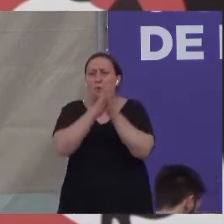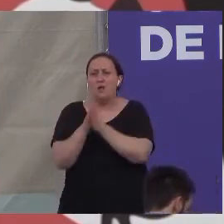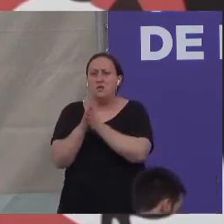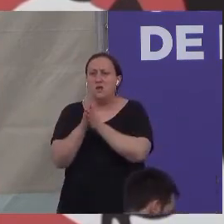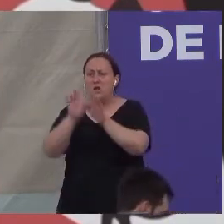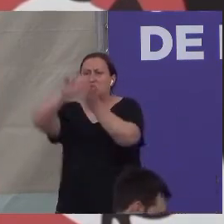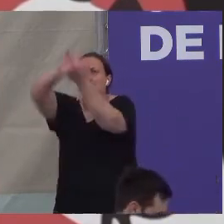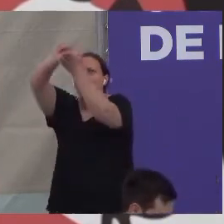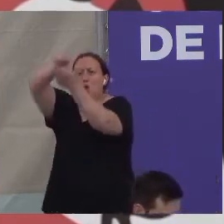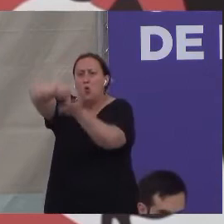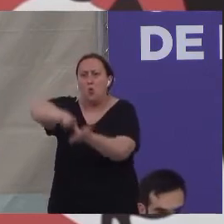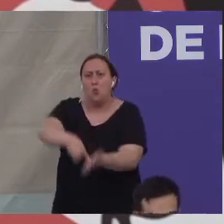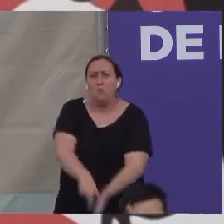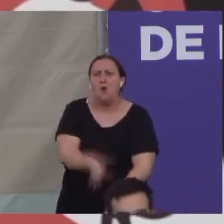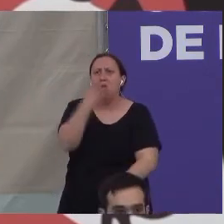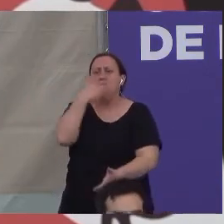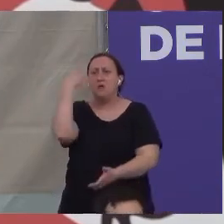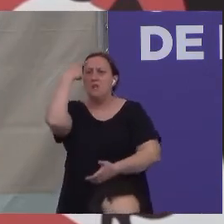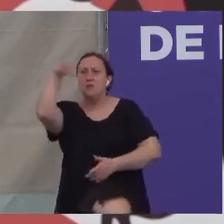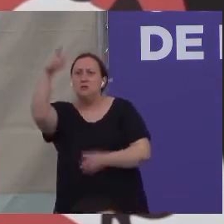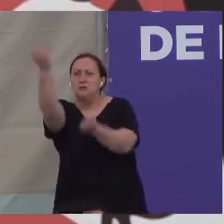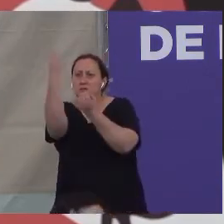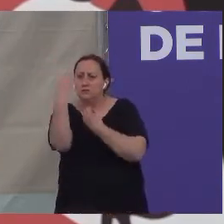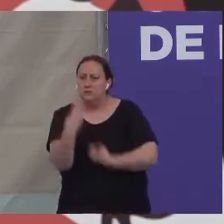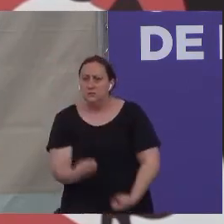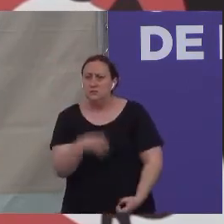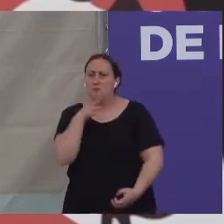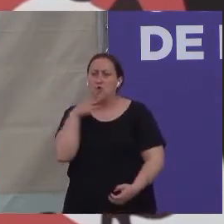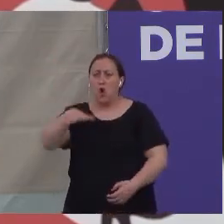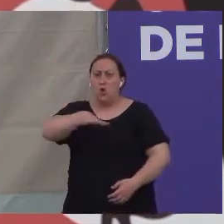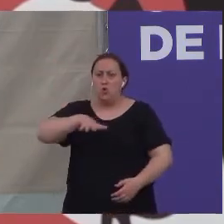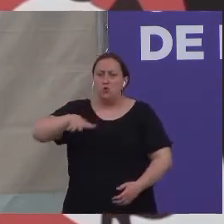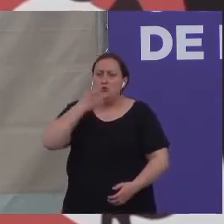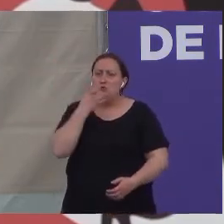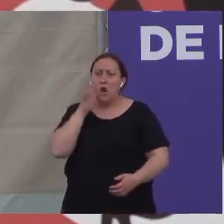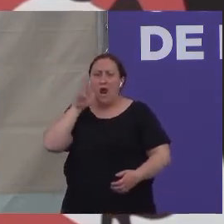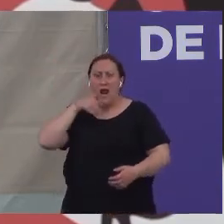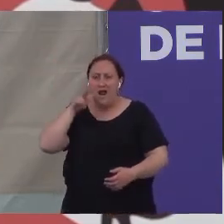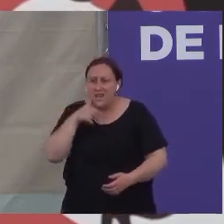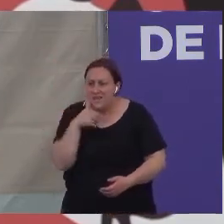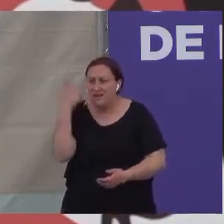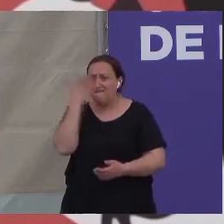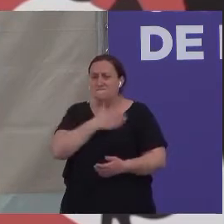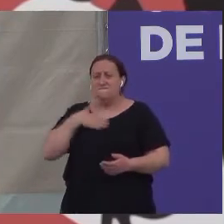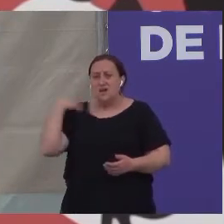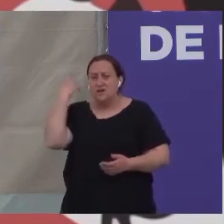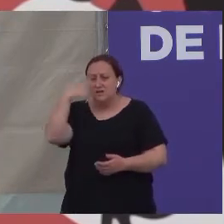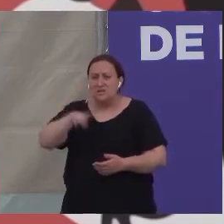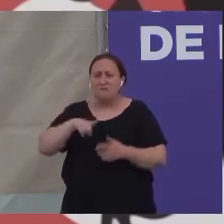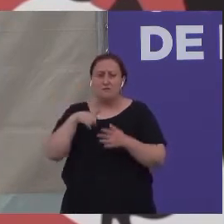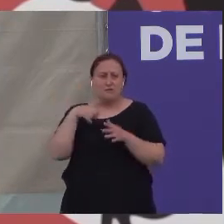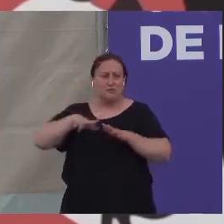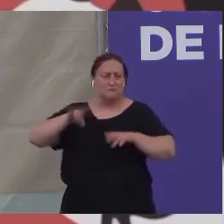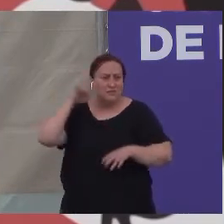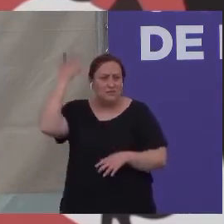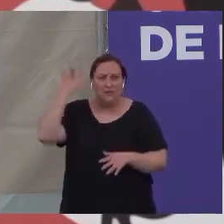en sus comarcas, en sus municipios, porque la gente del Alcoyá queremos saber y queremos compartir iniciativas y proyectos